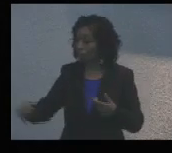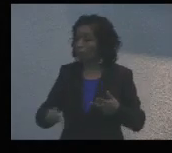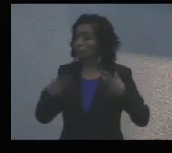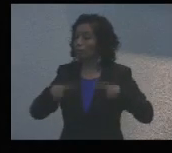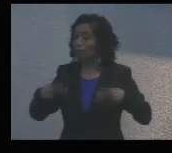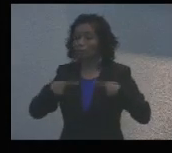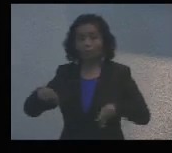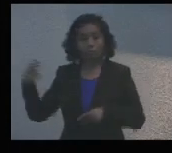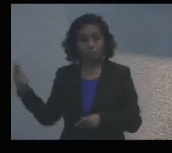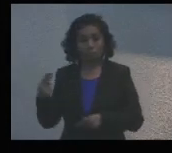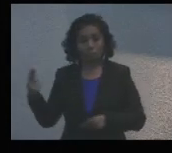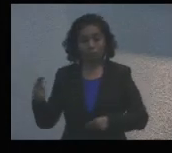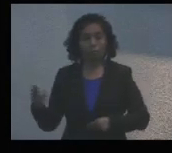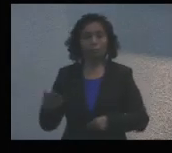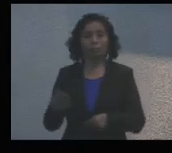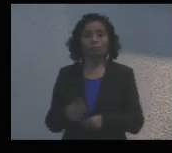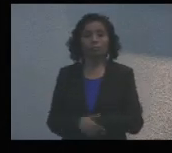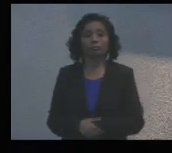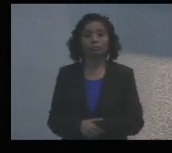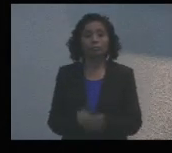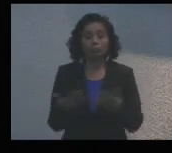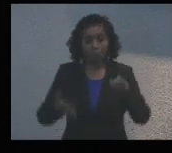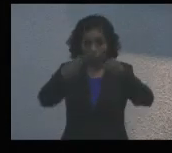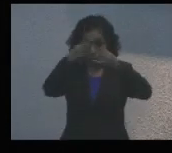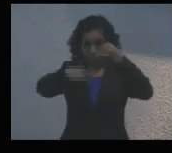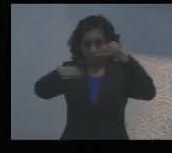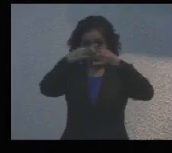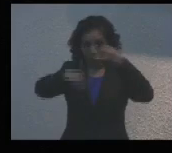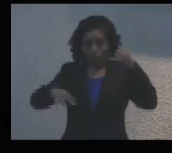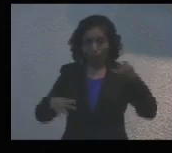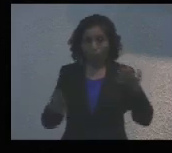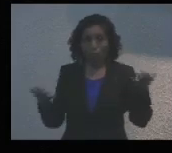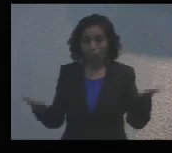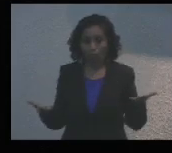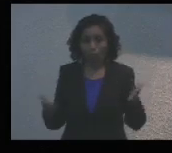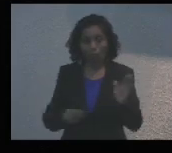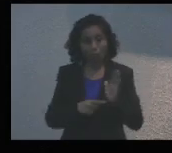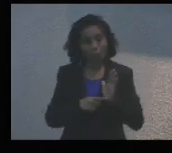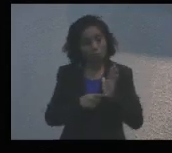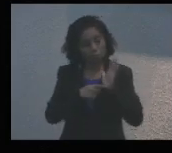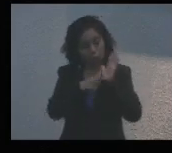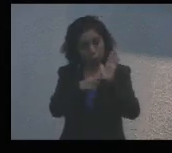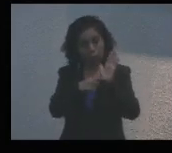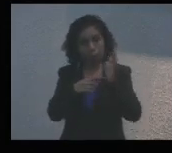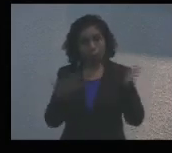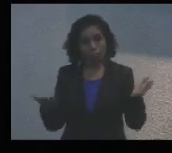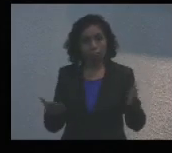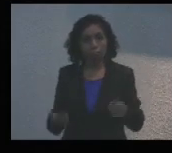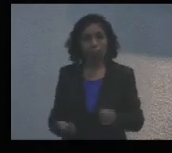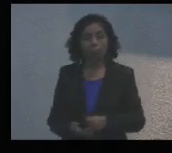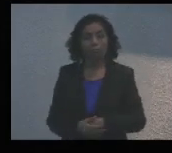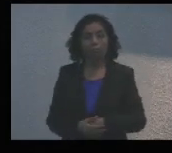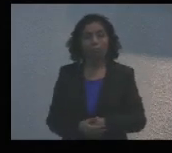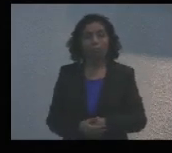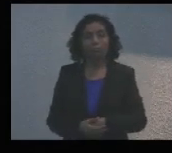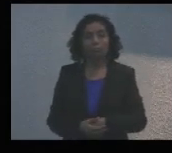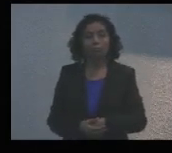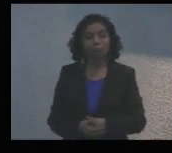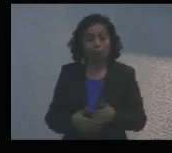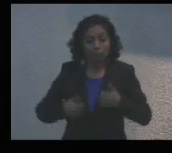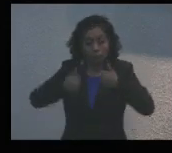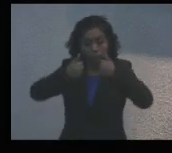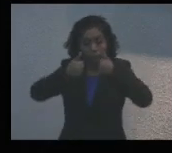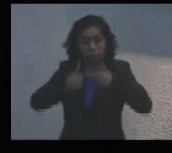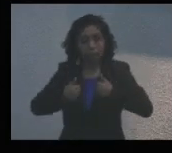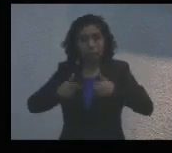de la sociedad quintanarroense. Finalmente, vale resaltar un hecho que me parece innegable. Estamos